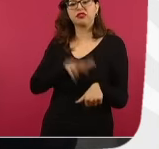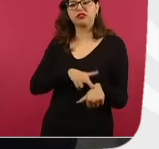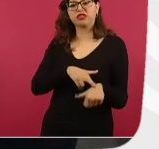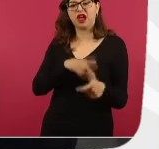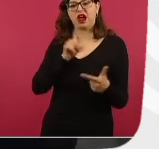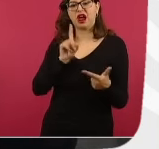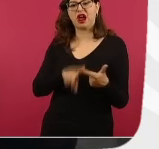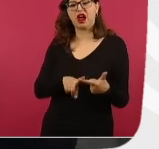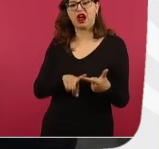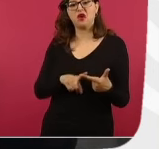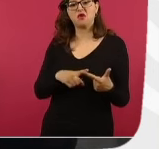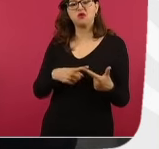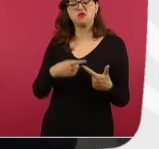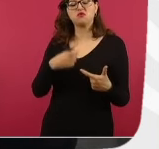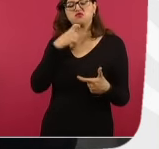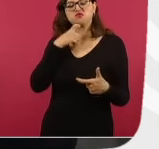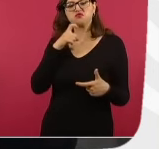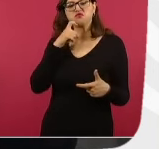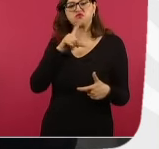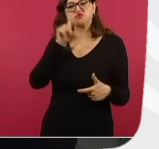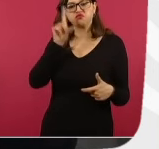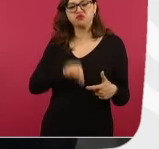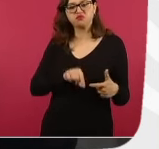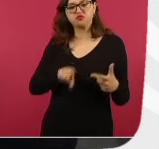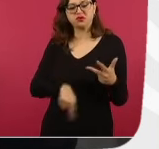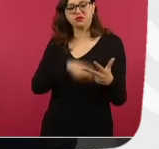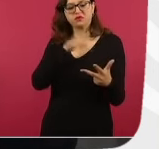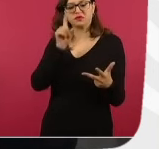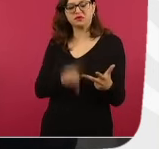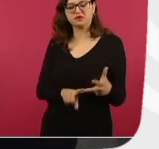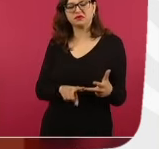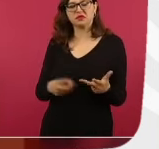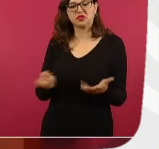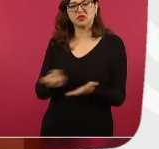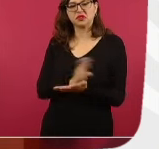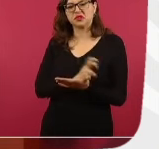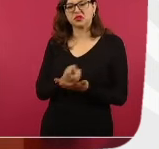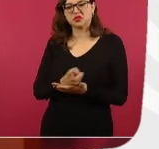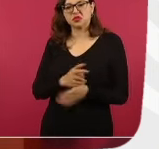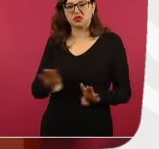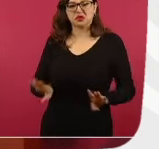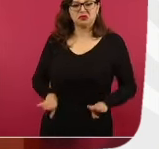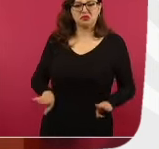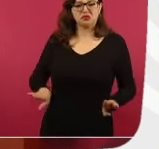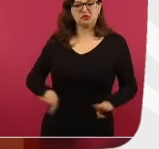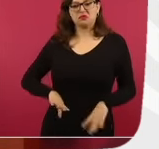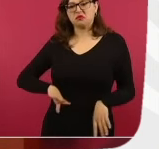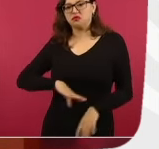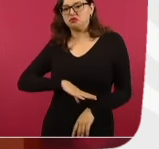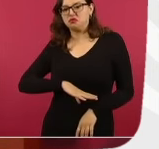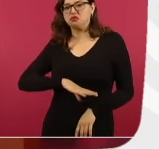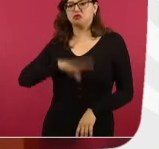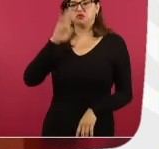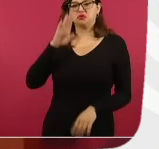sexista caprichoso temperamental alcohólico